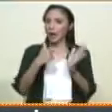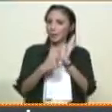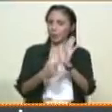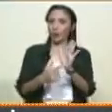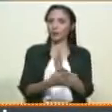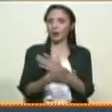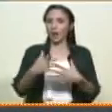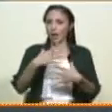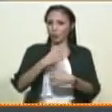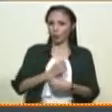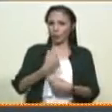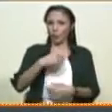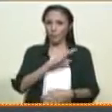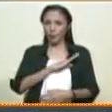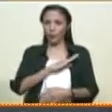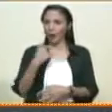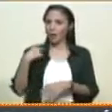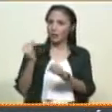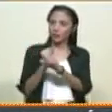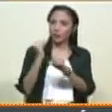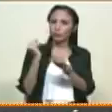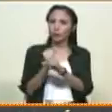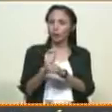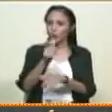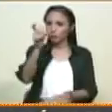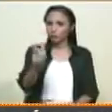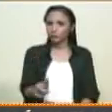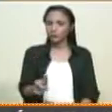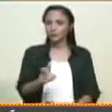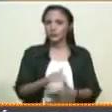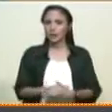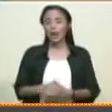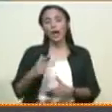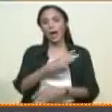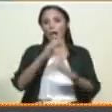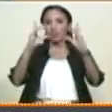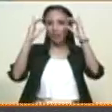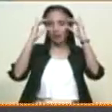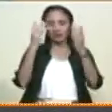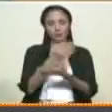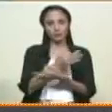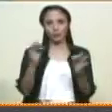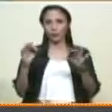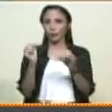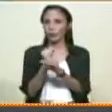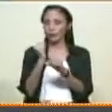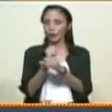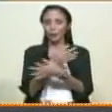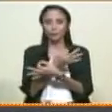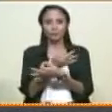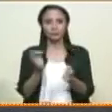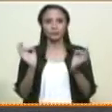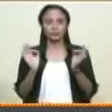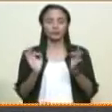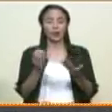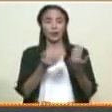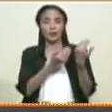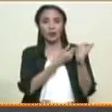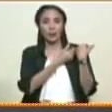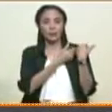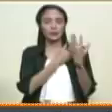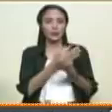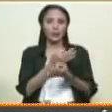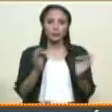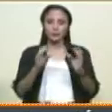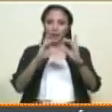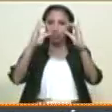de ninguna naturaleza, la labor desempeñada por nuestra querida Delcy Rodríguez, que le tocó